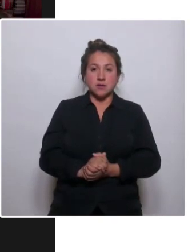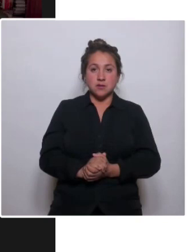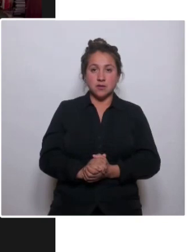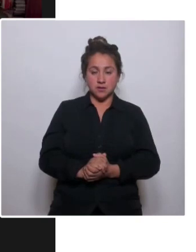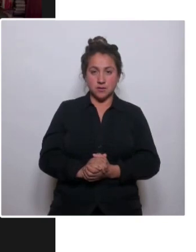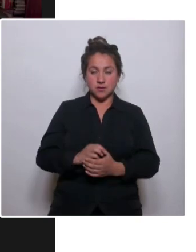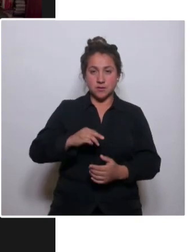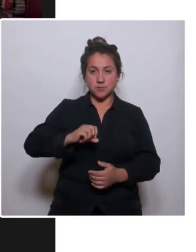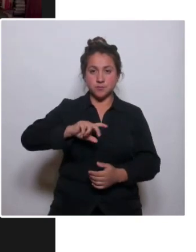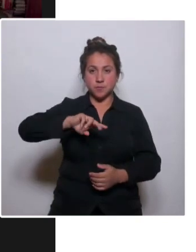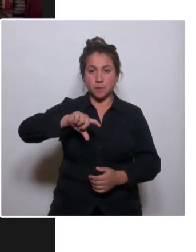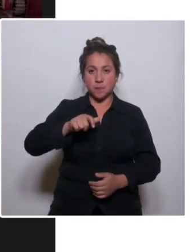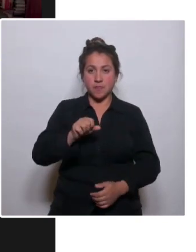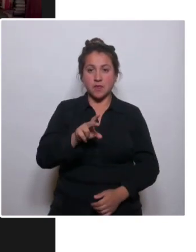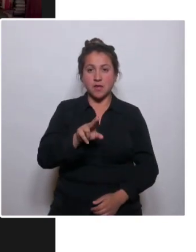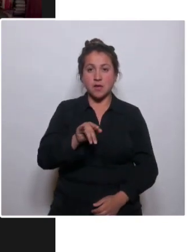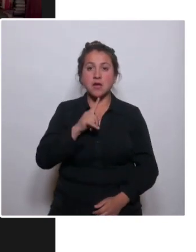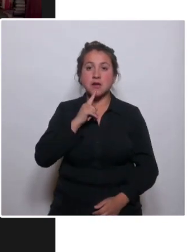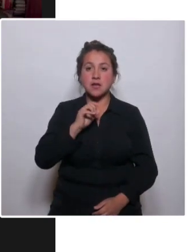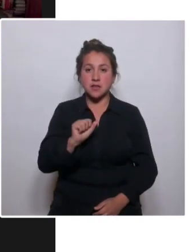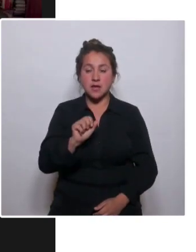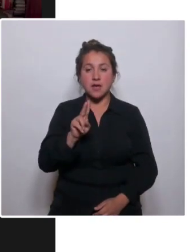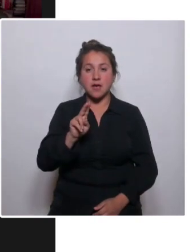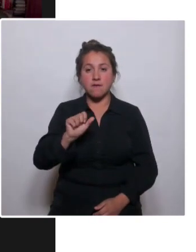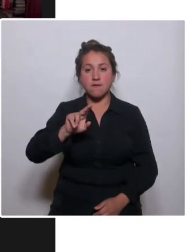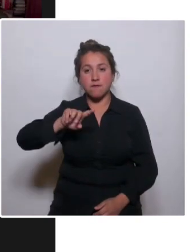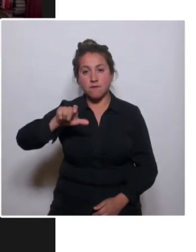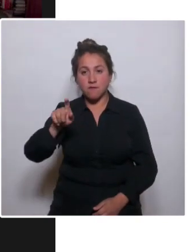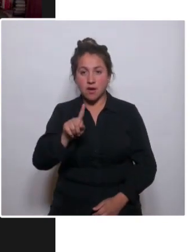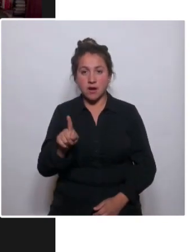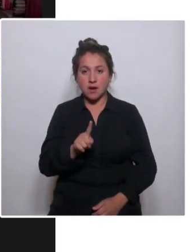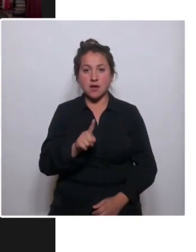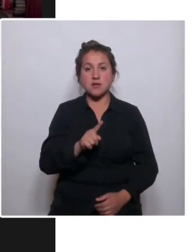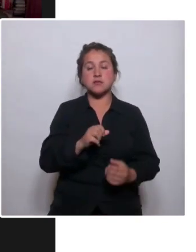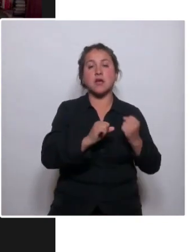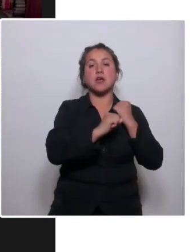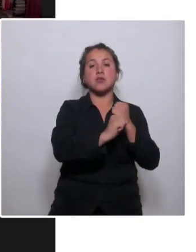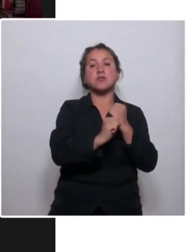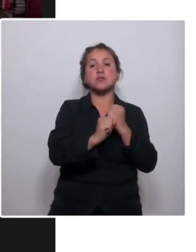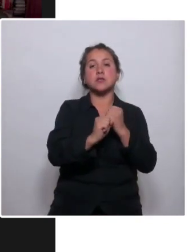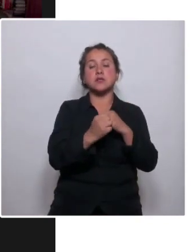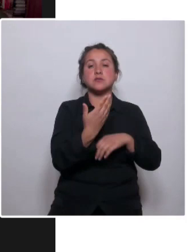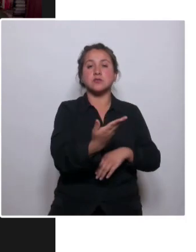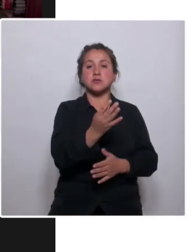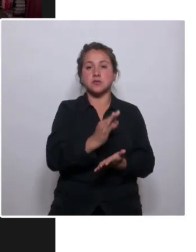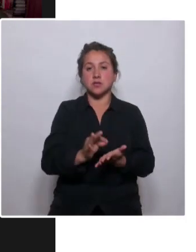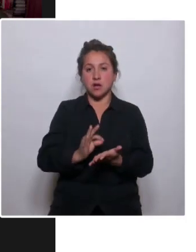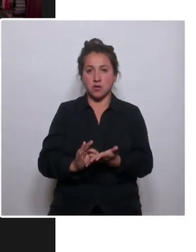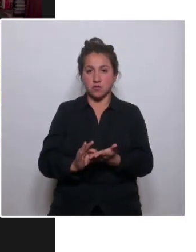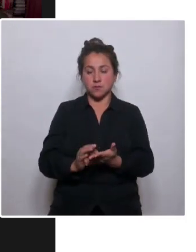Convencional Margarita Vargas, ¿cómo vota? Rechazo, señor secretario.